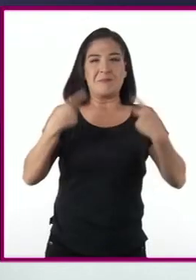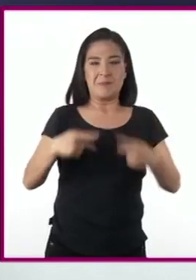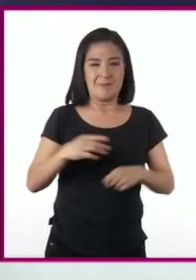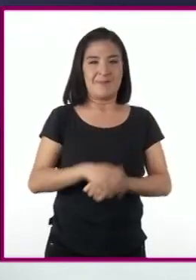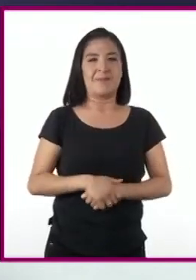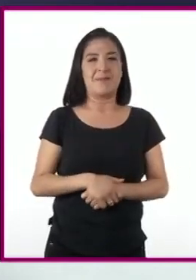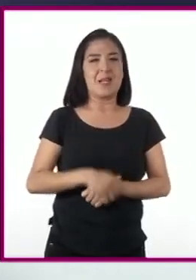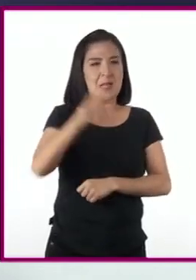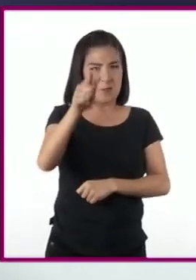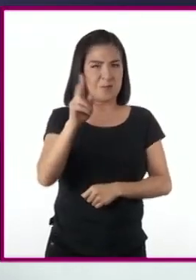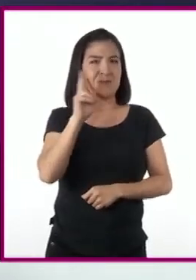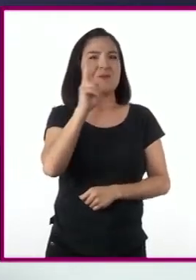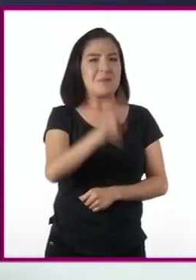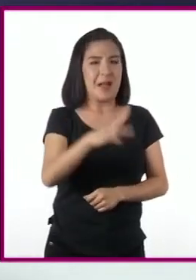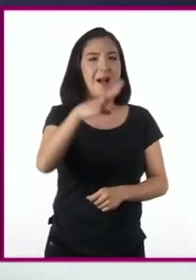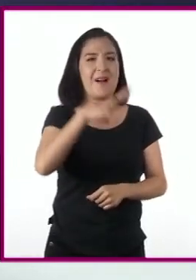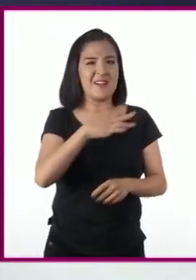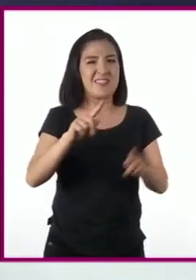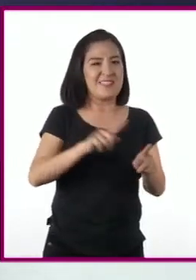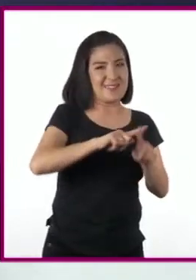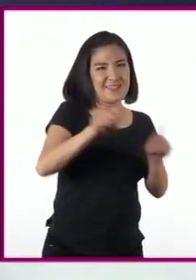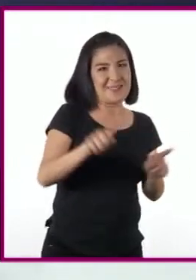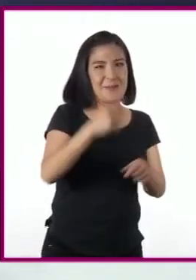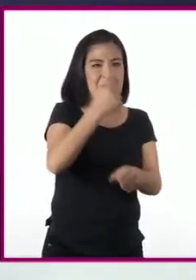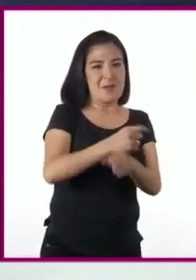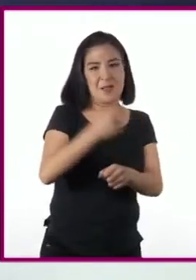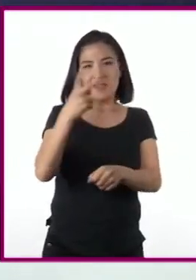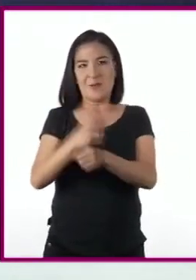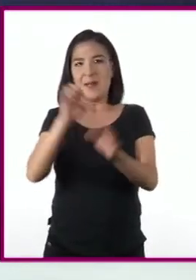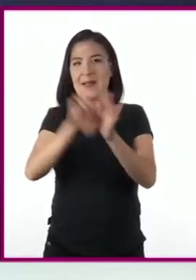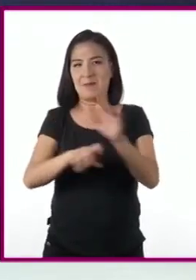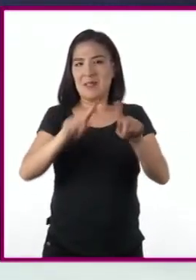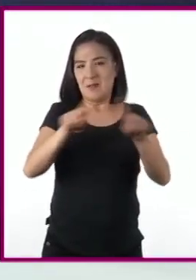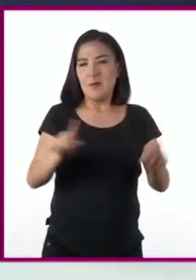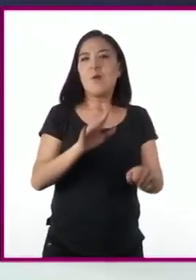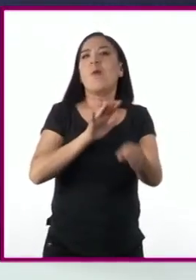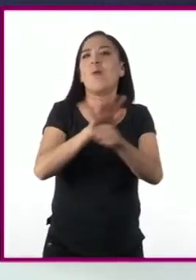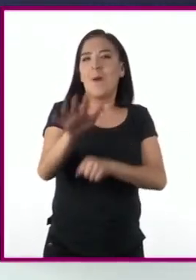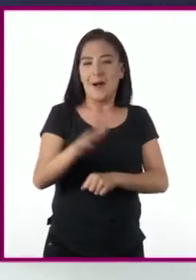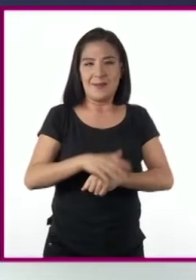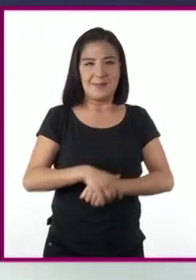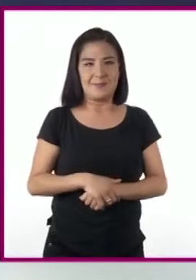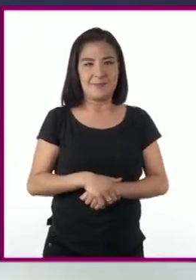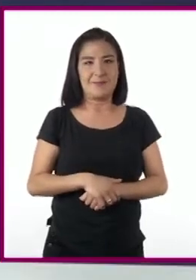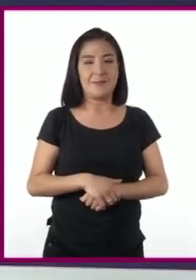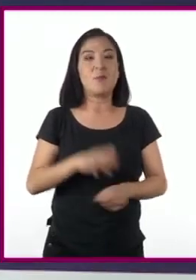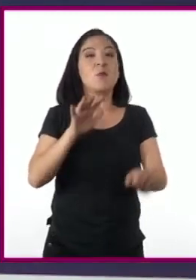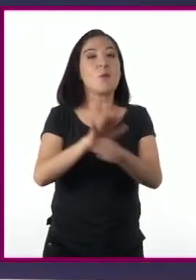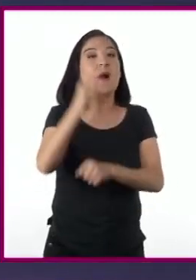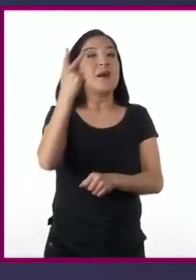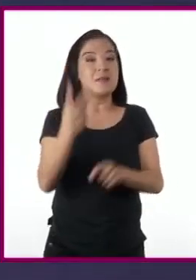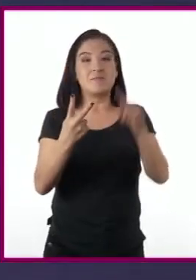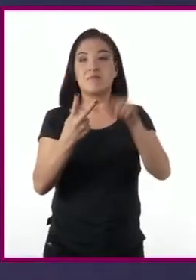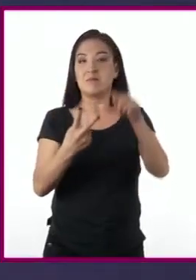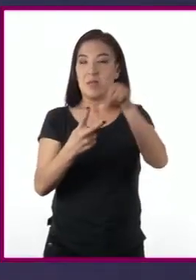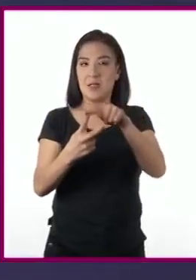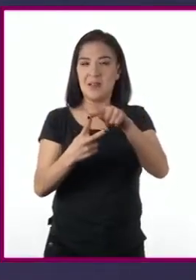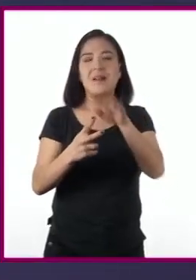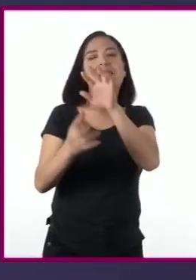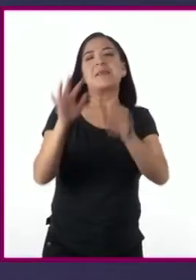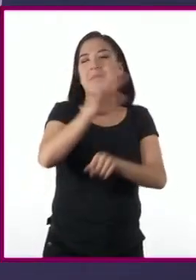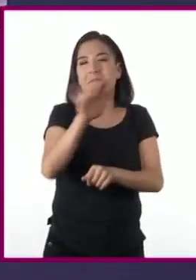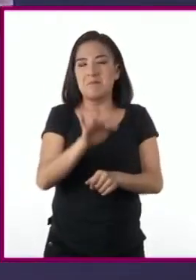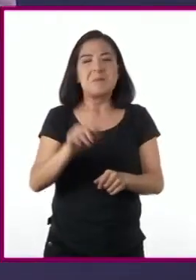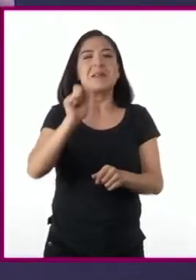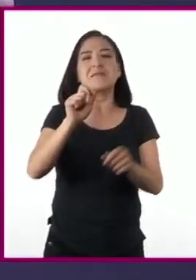¿Encontraron ciertas variaciones con el anterior? ¿Cuáles fueron? ¿Cuál de los dos, aunque hayan leído muy poco,